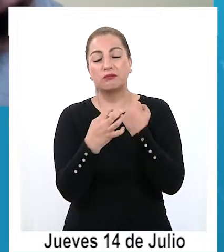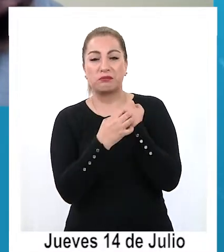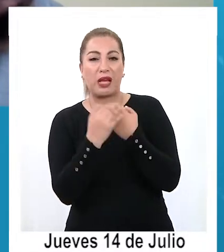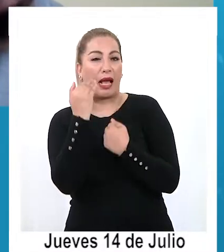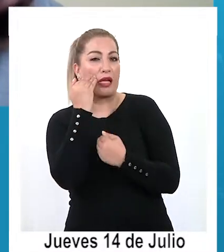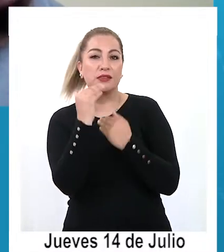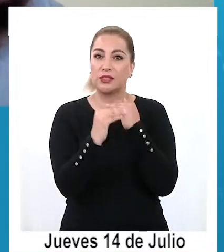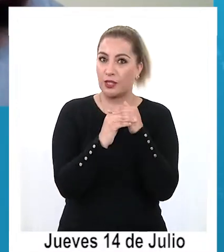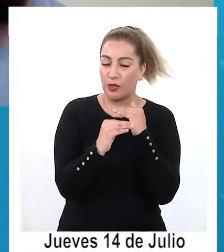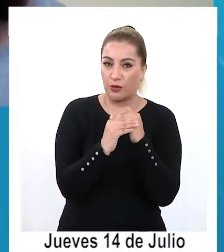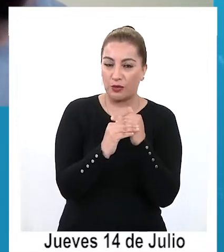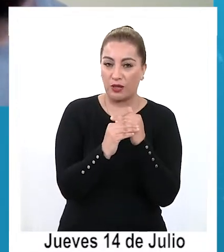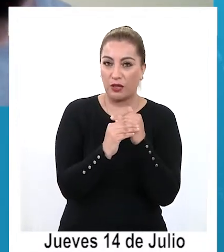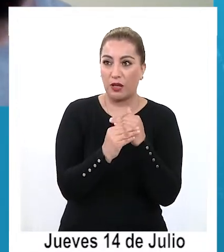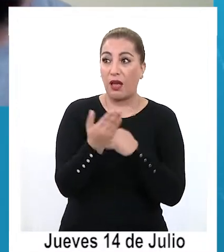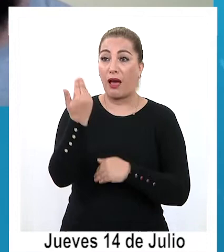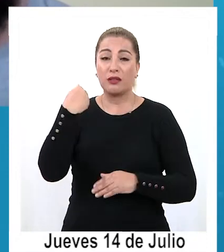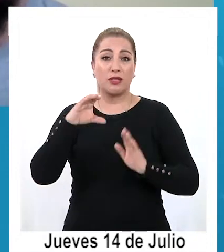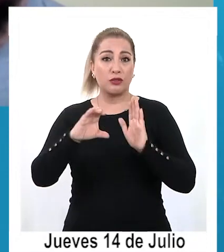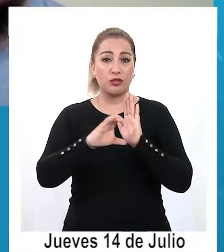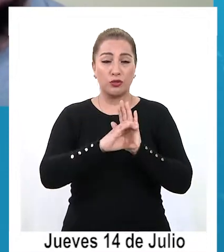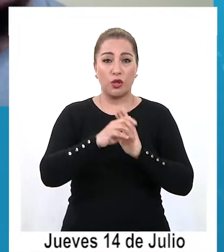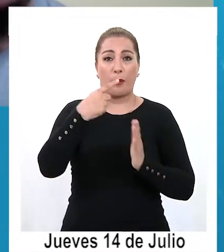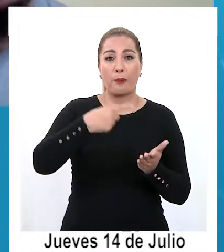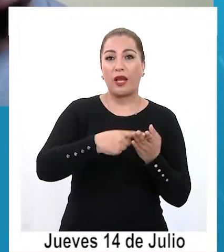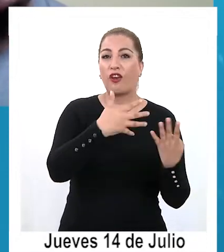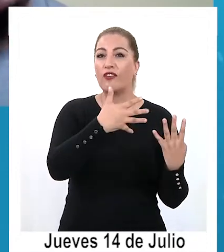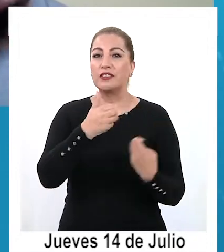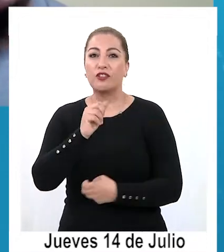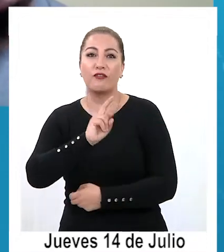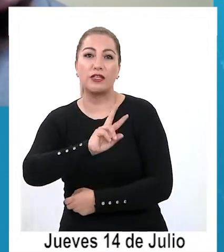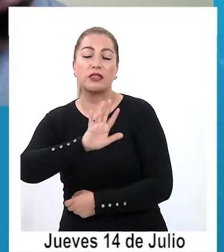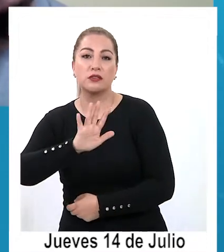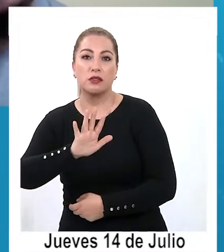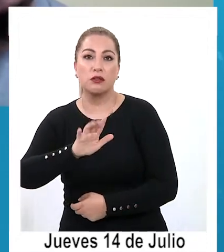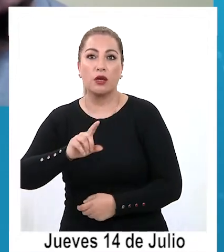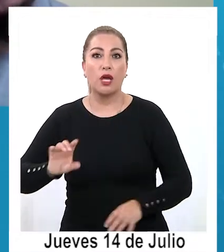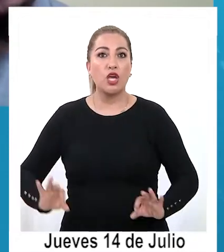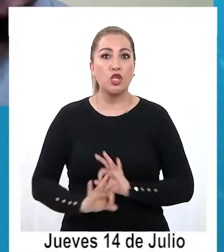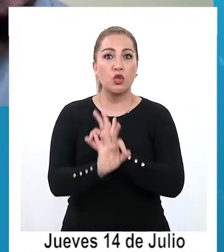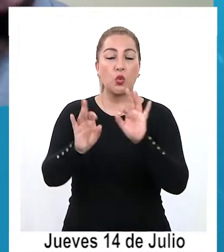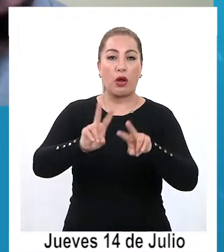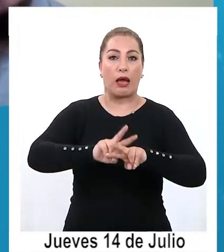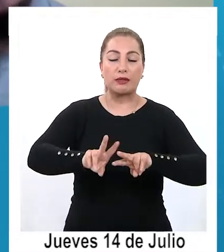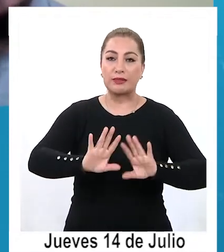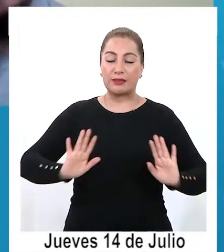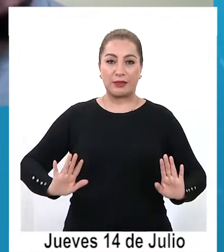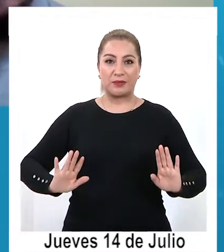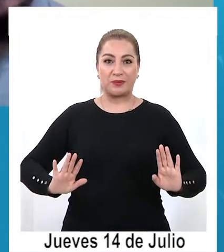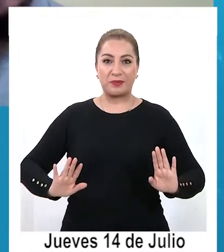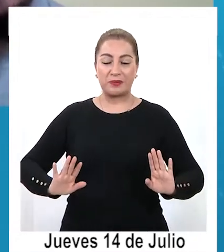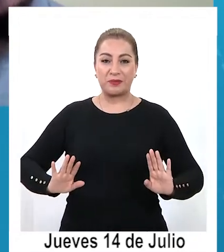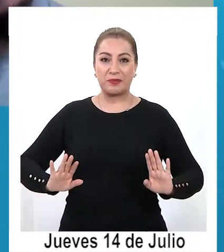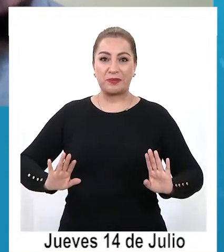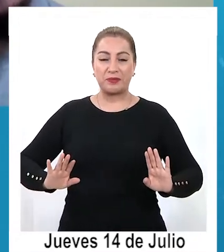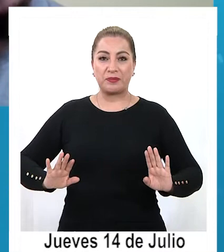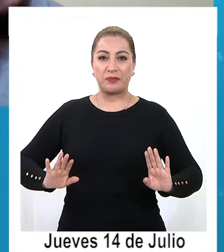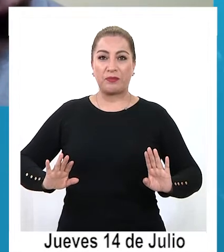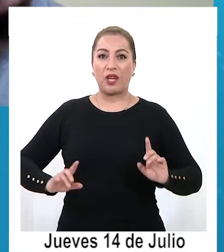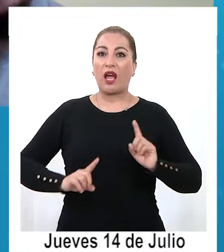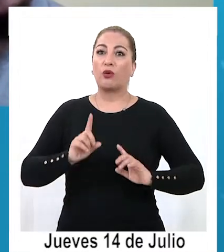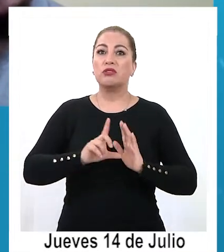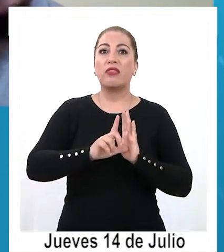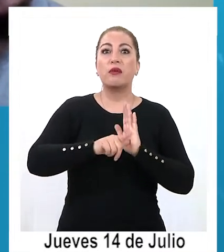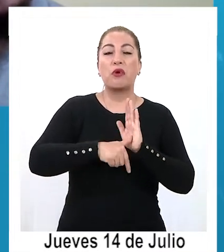a esto, que se enunció en la Constitución de 1925 y que nunca se concretó. No estamos hablando de se haya